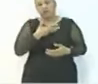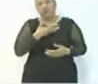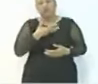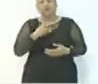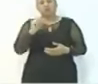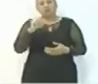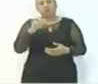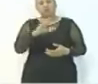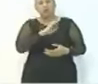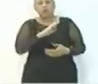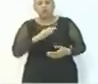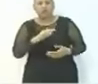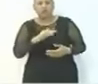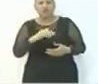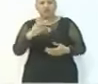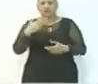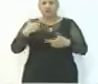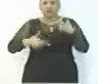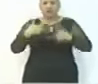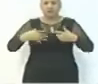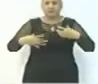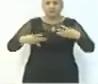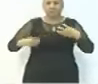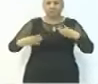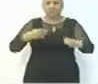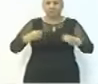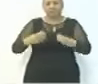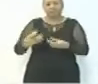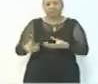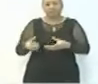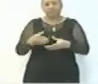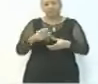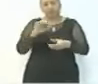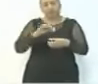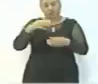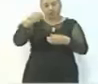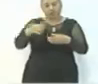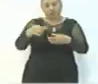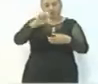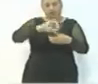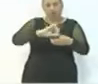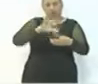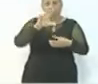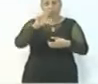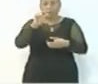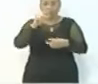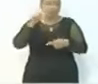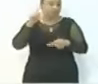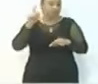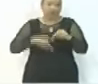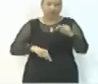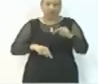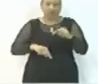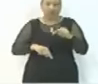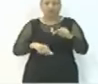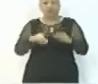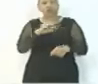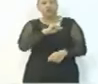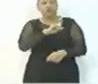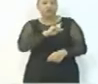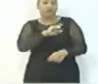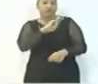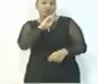la leche, igual bajo las mismas recomendaciones. Entonces me gustaría hacer hincapié en que la lactancia no se suspende a menos que la mamá esté